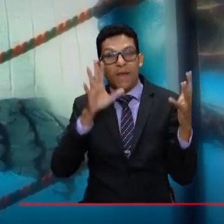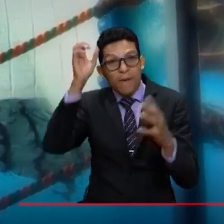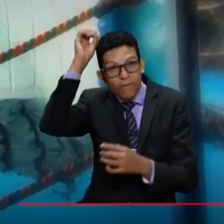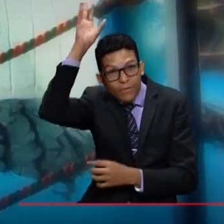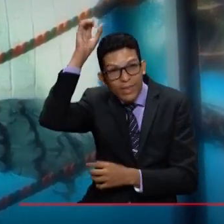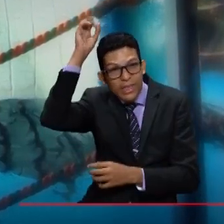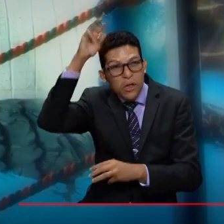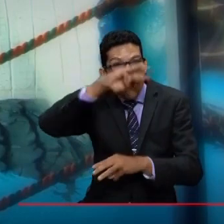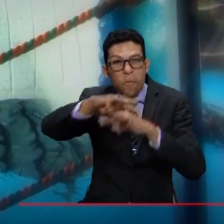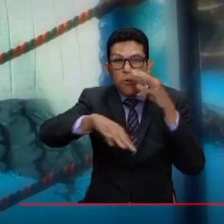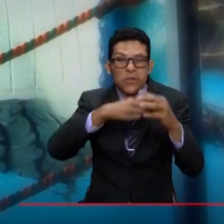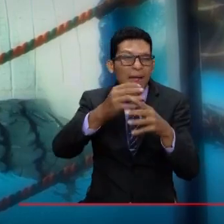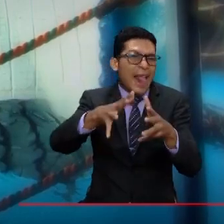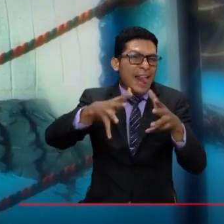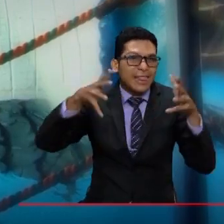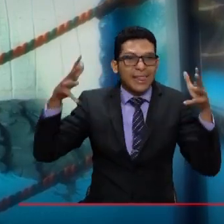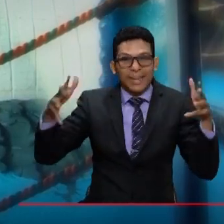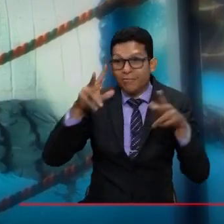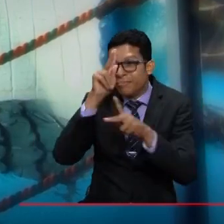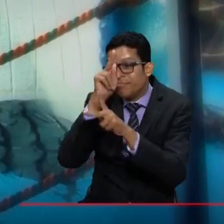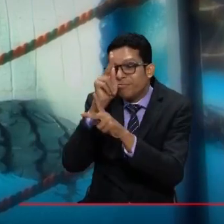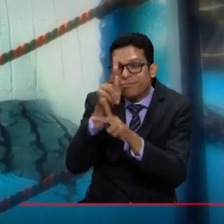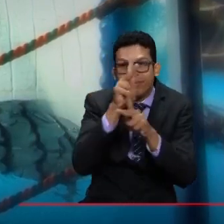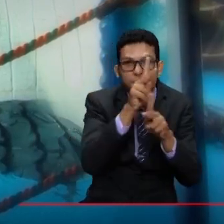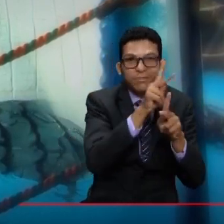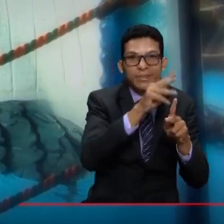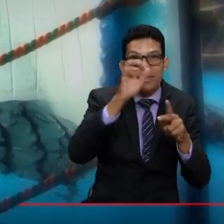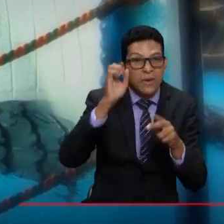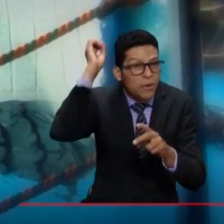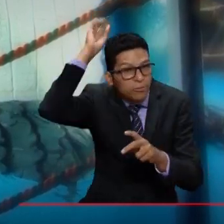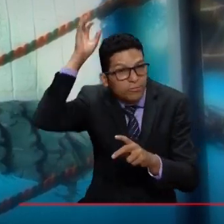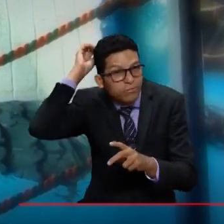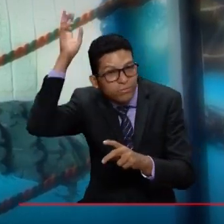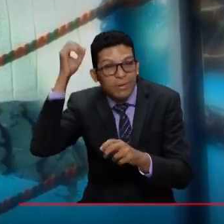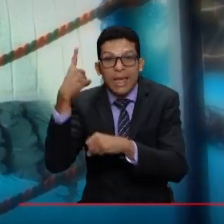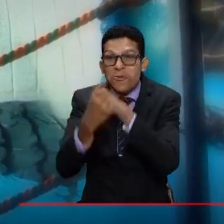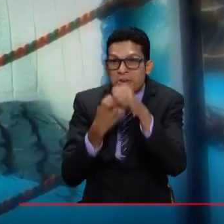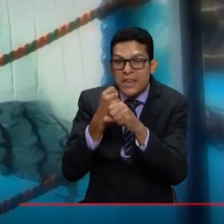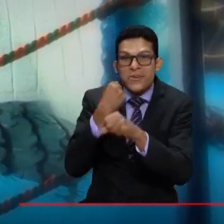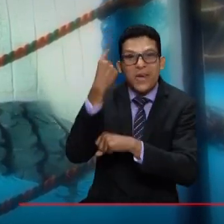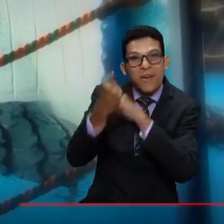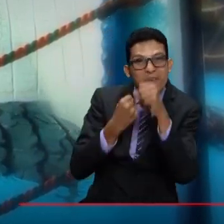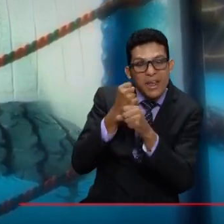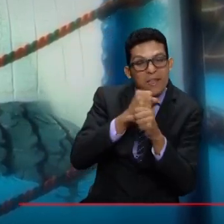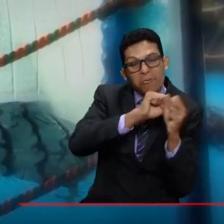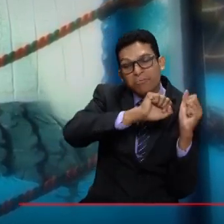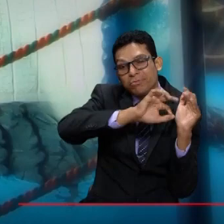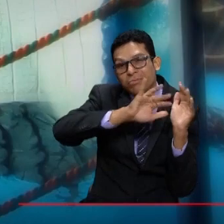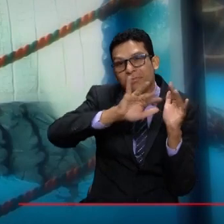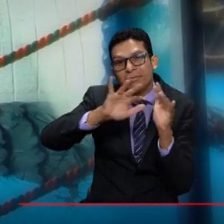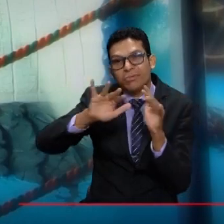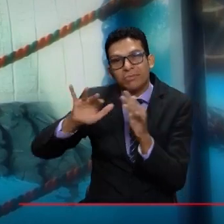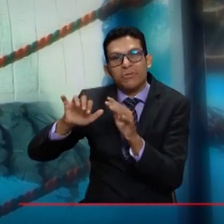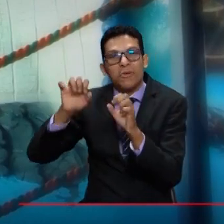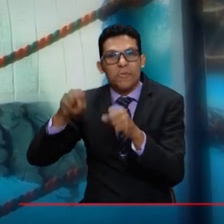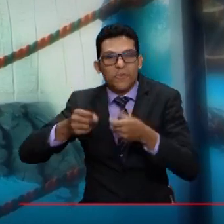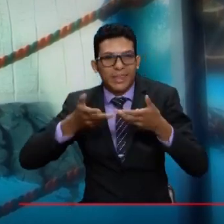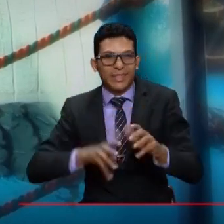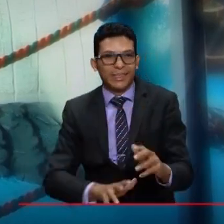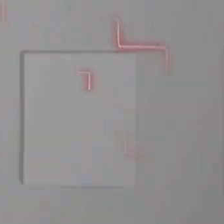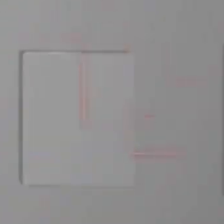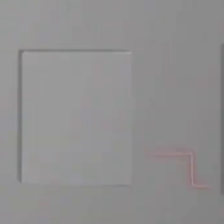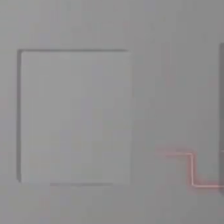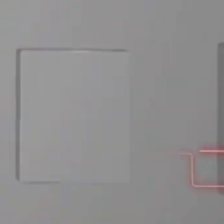mundo, como un homenaje a las miles de yubartas que anualmente llegan al Pacífico para reproducirse.